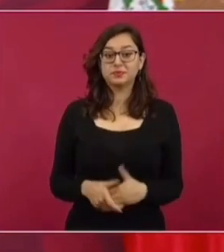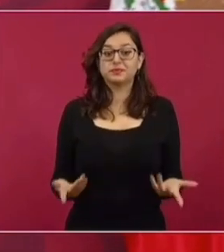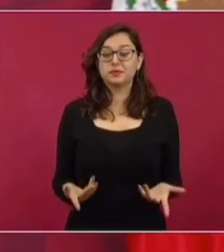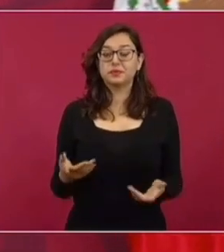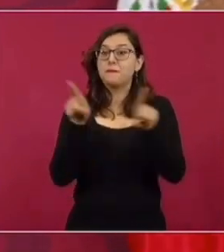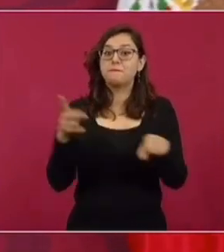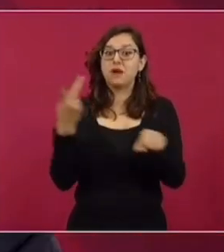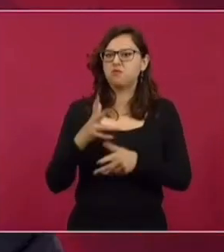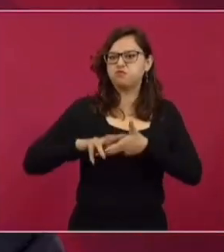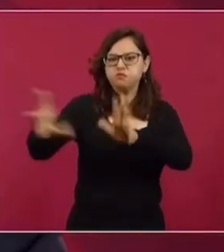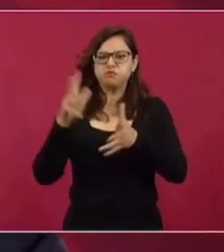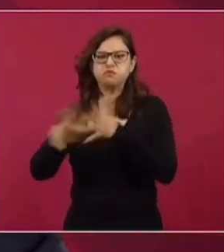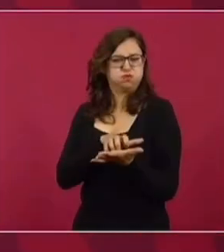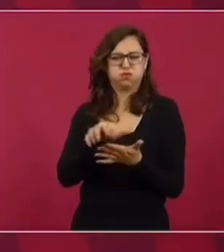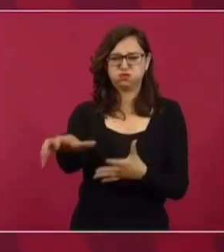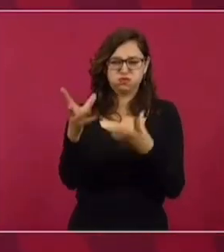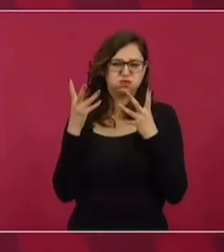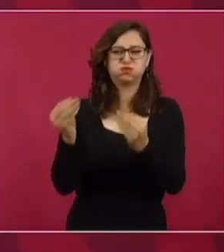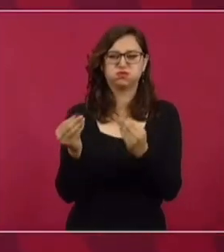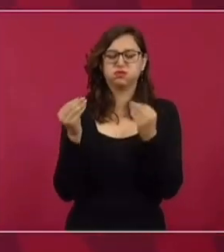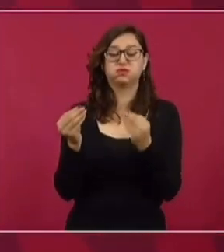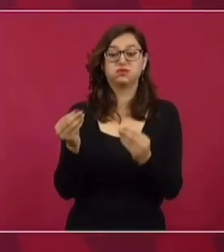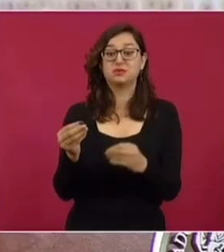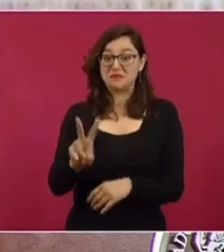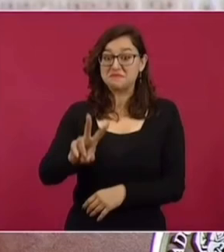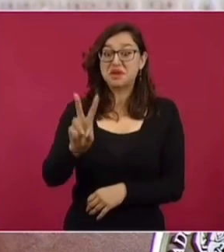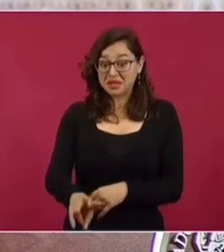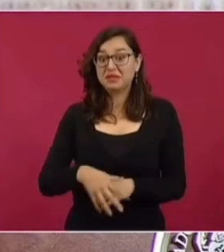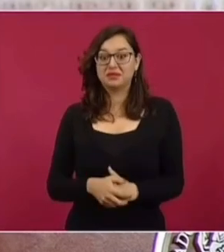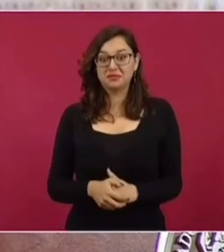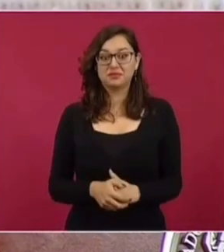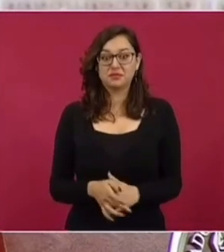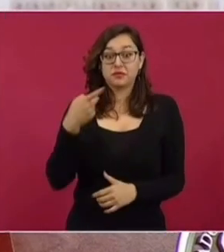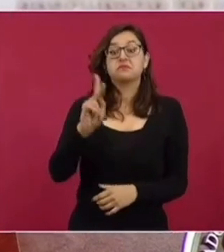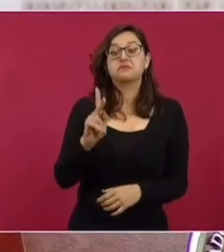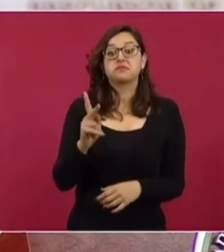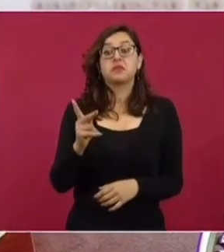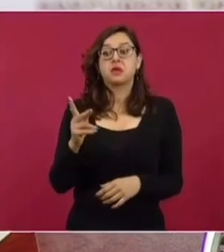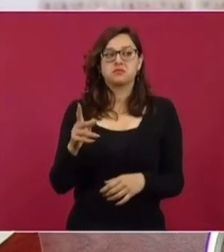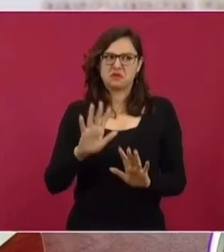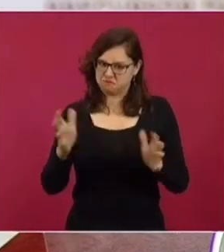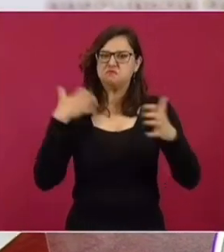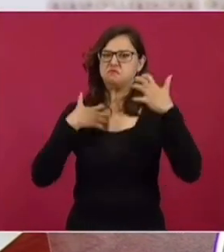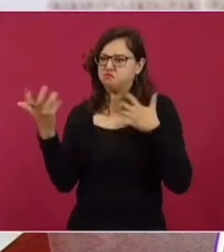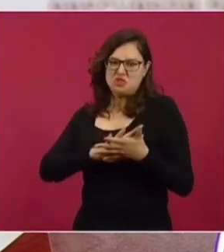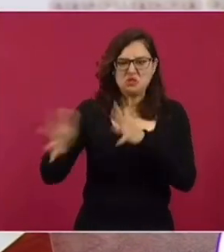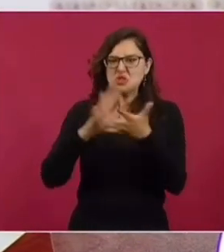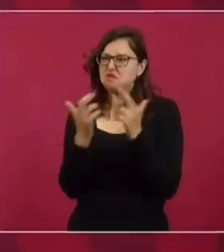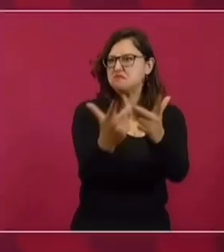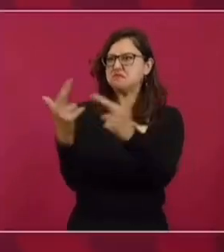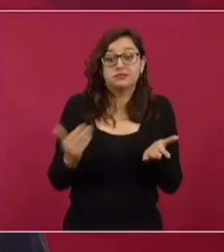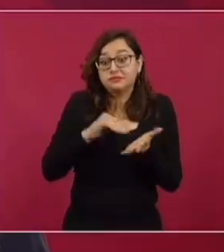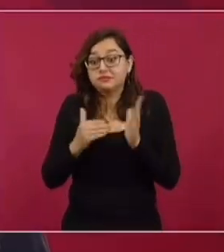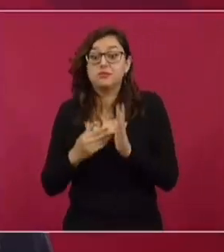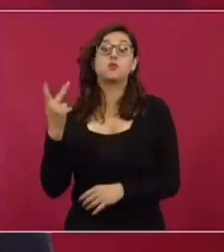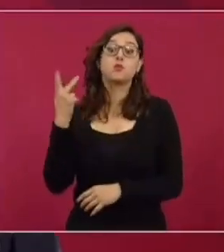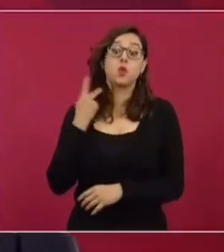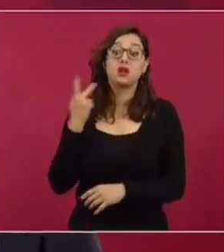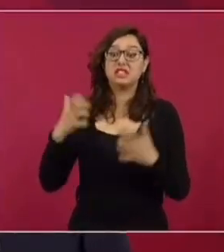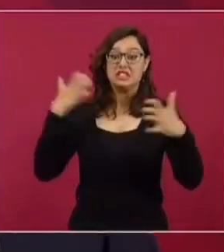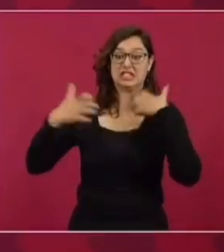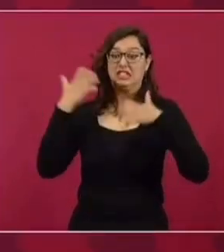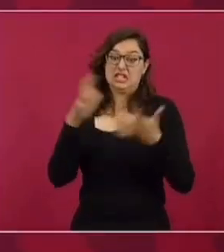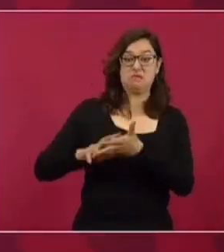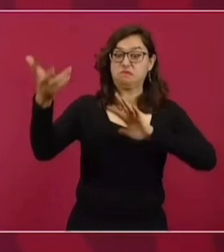no es eficaz políticamente. Cuando la gente advierte que puede haber violencia, no participa. Por eso cuando